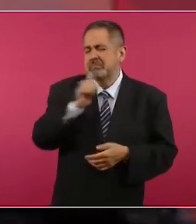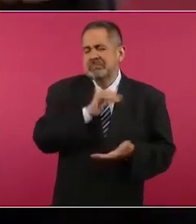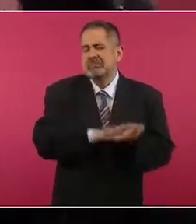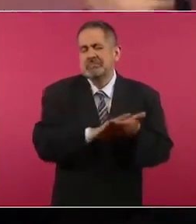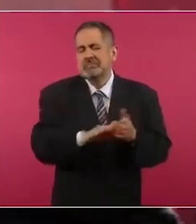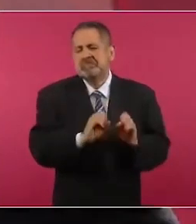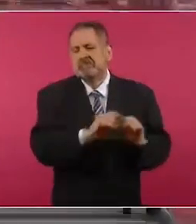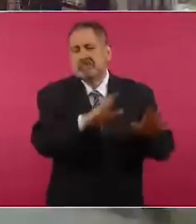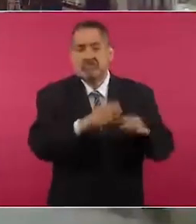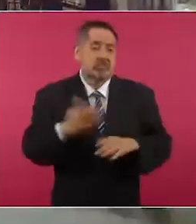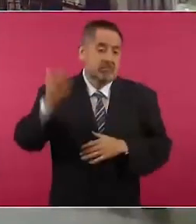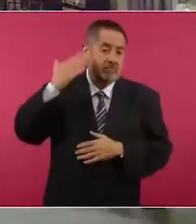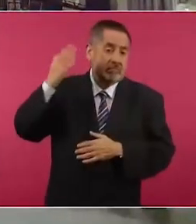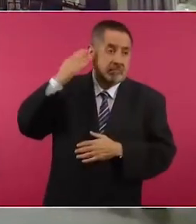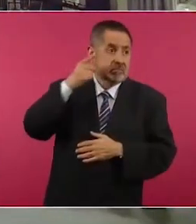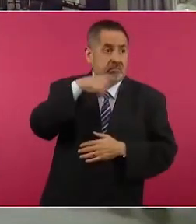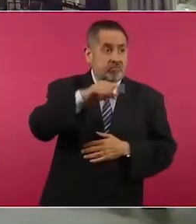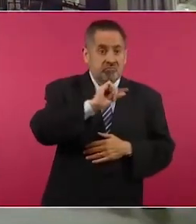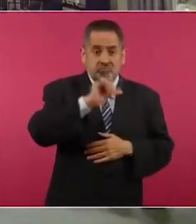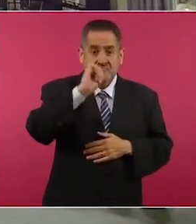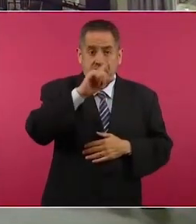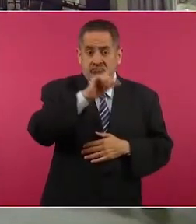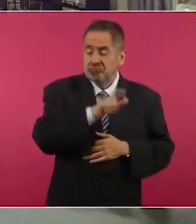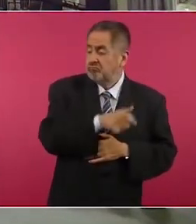Los de arriba no pagaban impuestos.